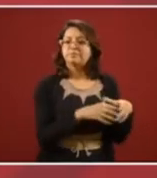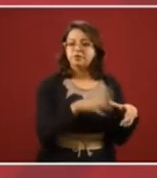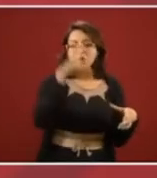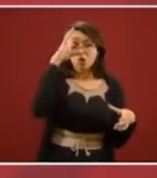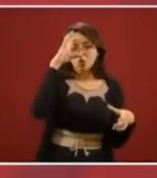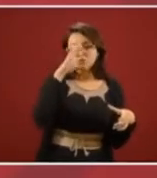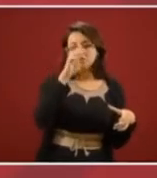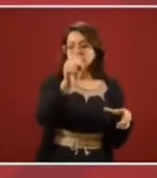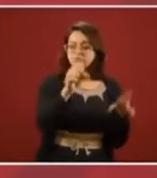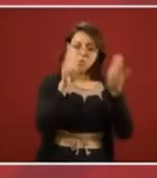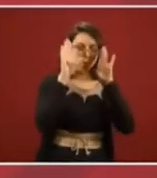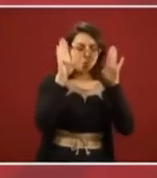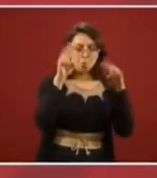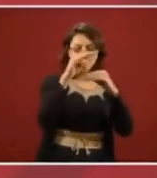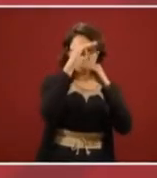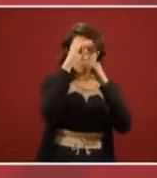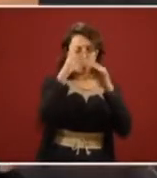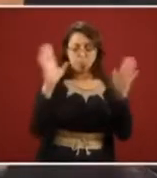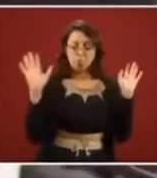conservadora